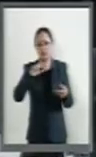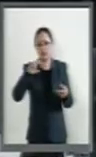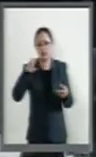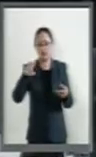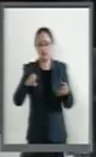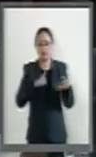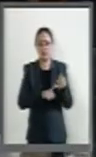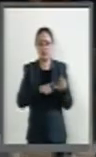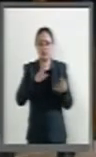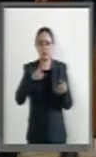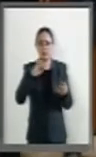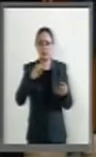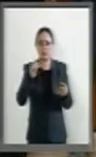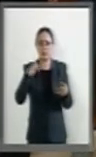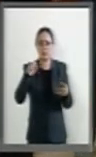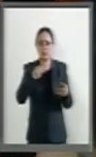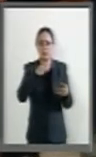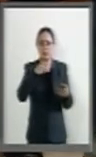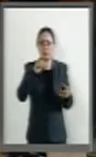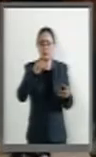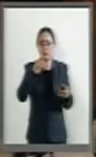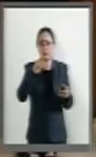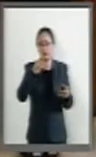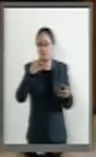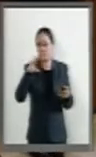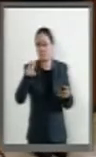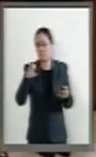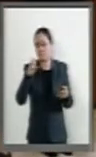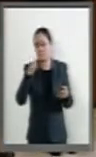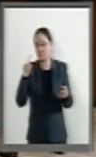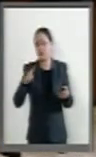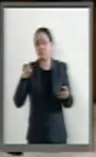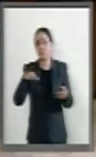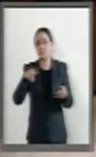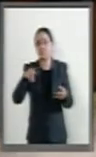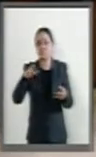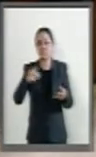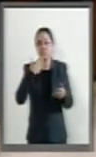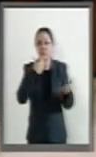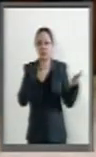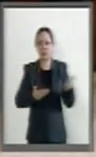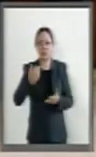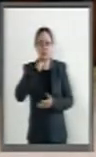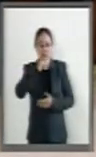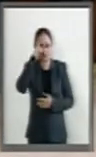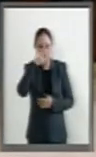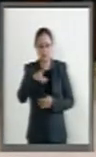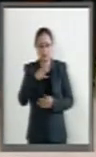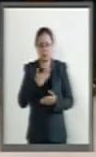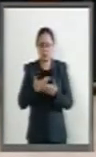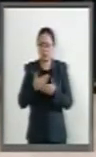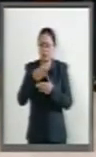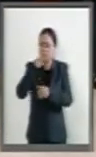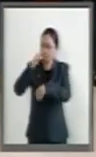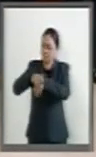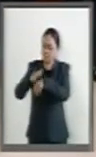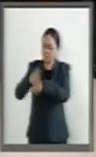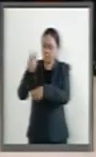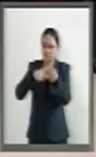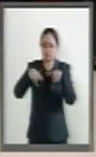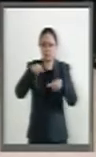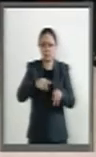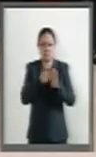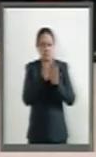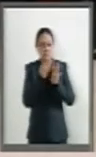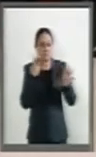Barrera y Reyes Rodríguez Mondragón, sean bienvenidos al Senado de la República. Se les ha convocado para que rindan la protesta